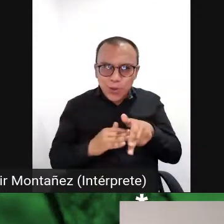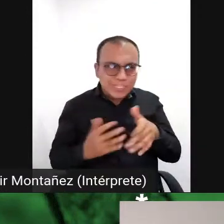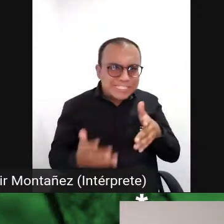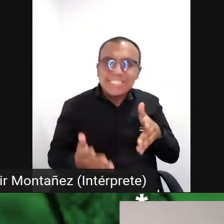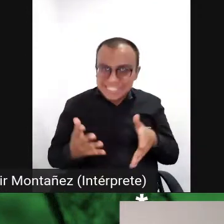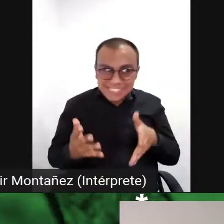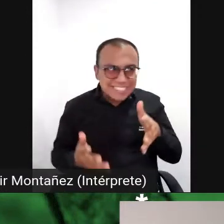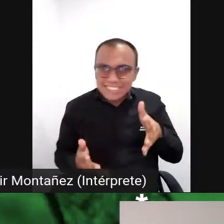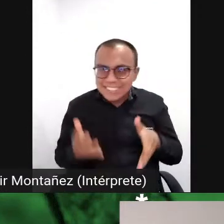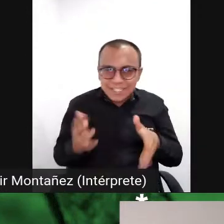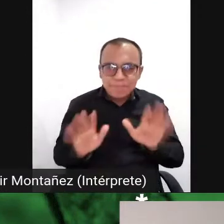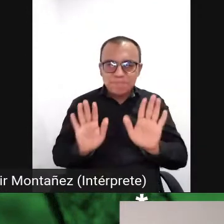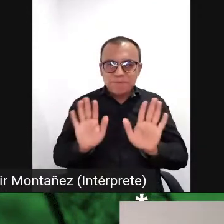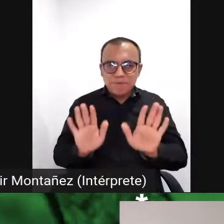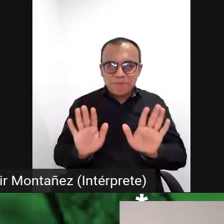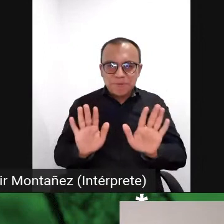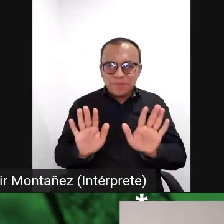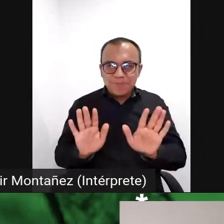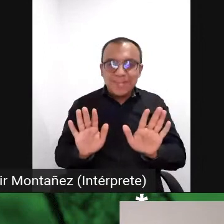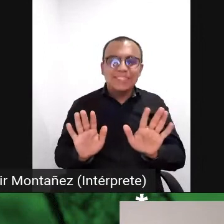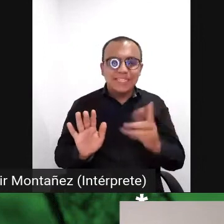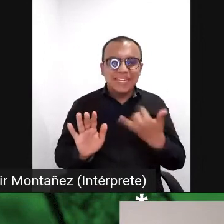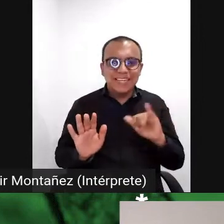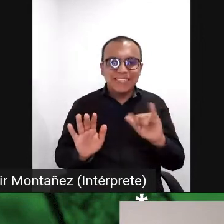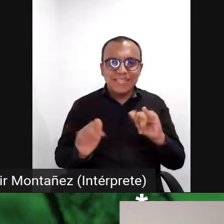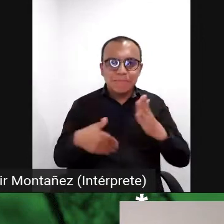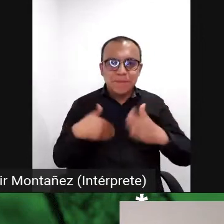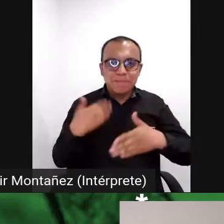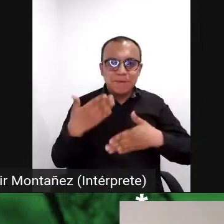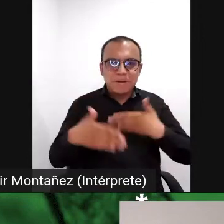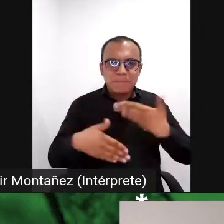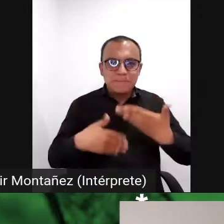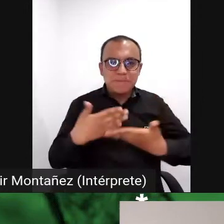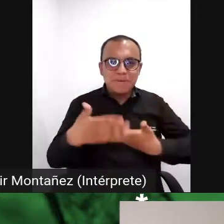Sí, un momento, pero ya está volviendo. Sí, creo que sí.